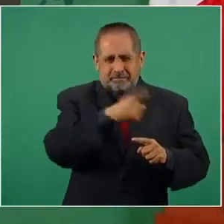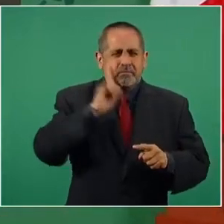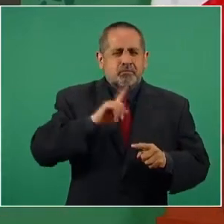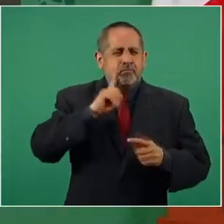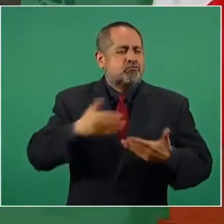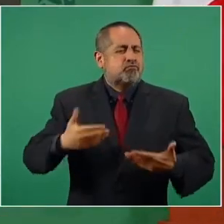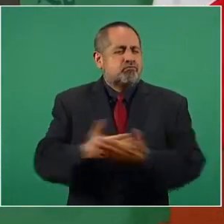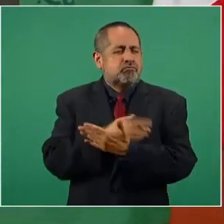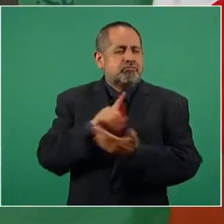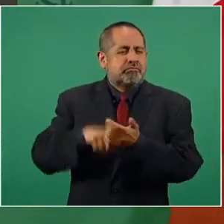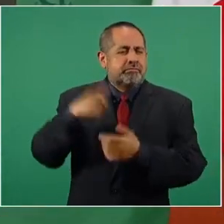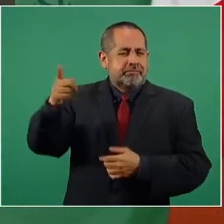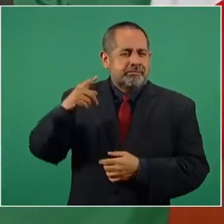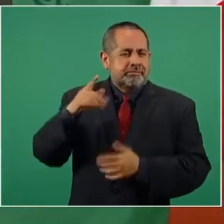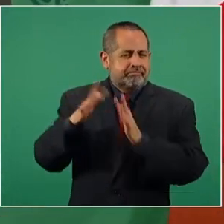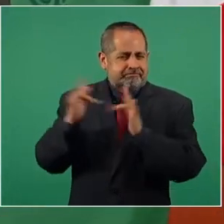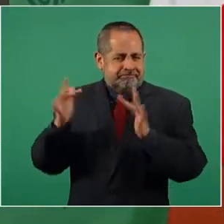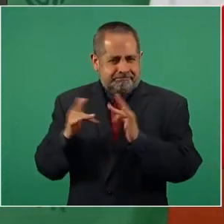origen francés.